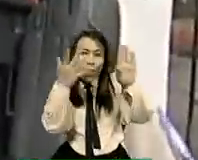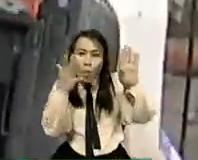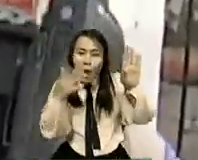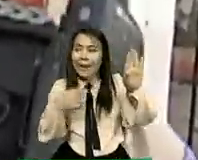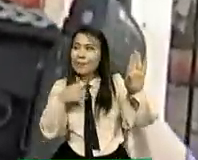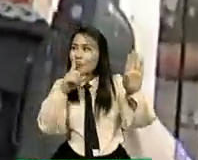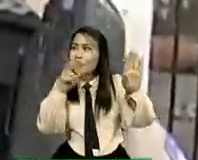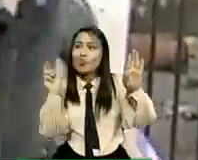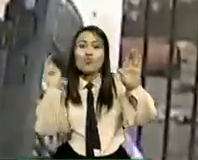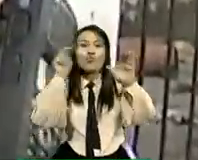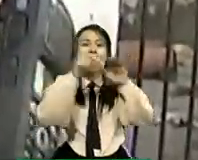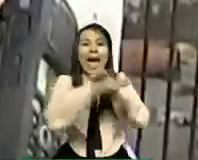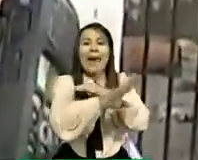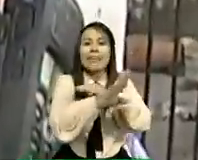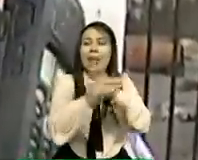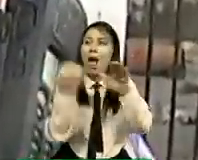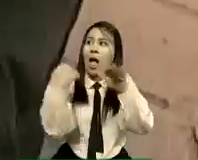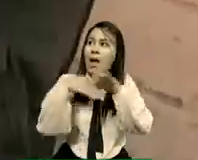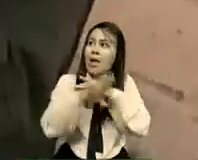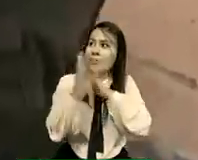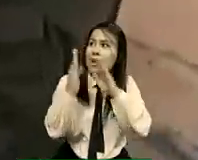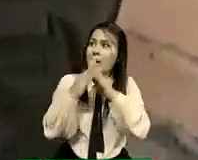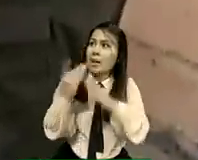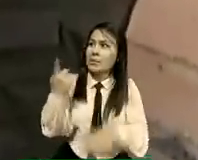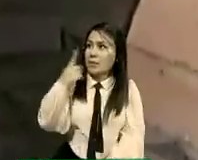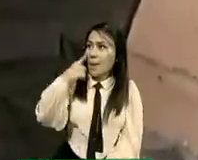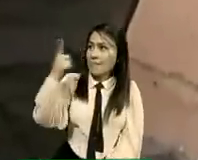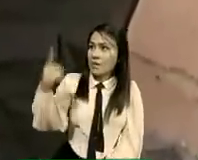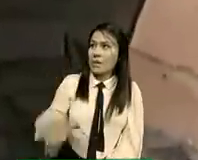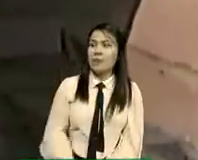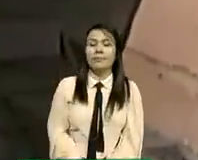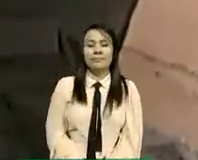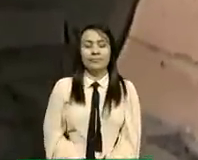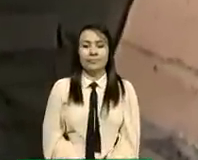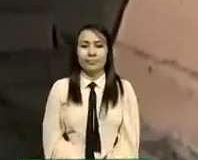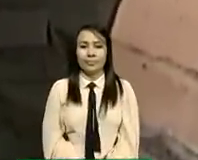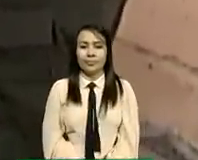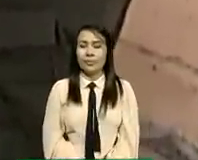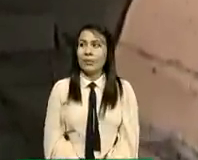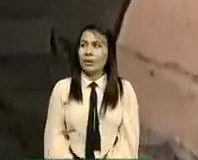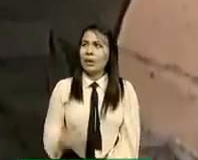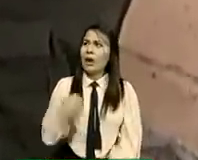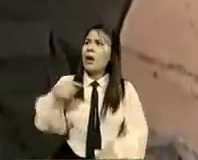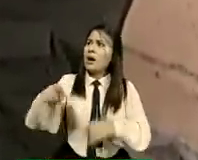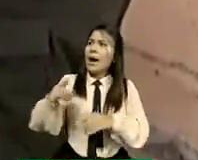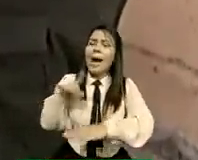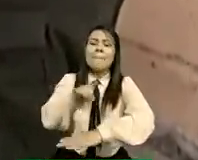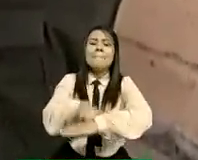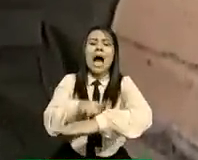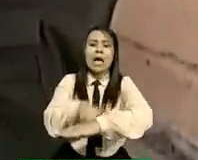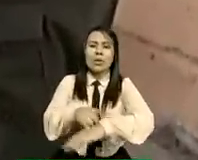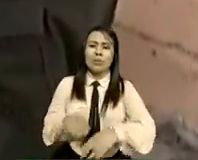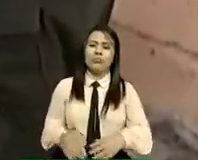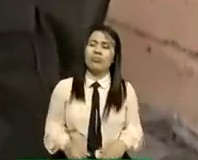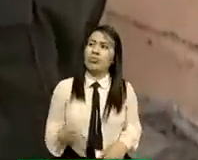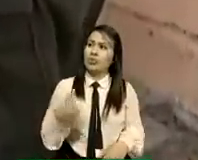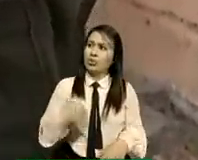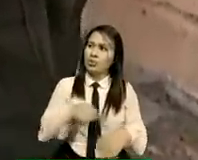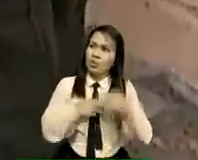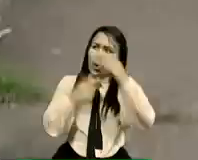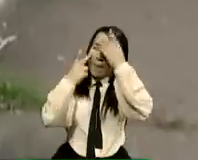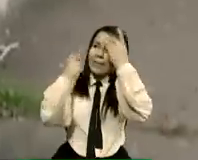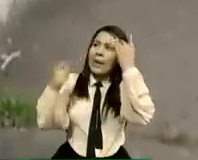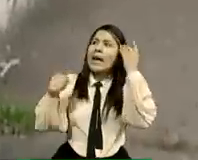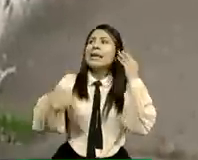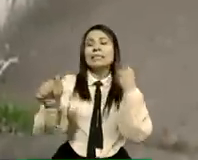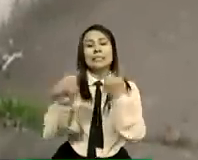tenía ninguna evidencia manifestando que había ingresado al domicilio a hacer sus necesidades. Es que yo abro una escuelita que